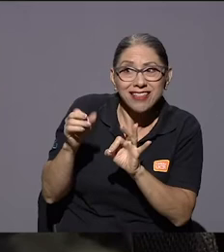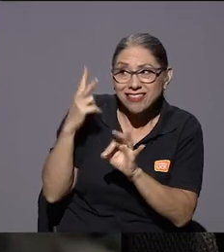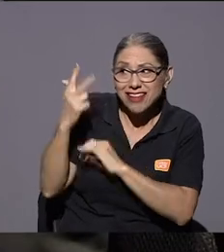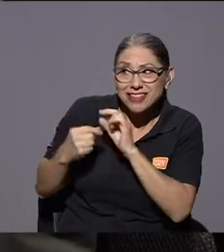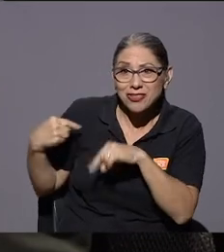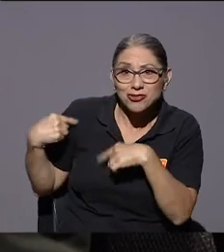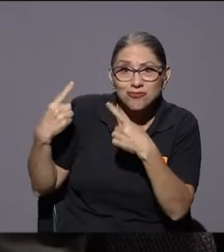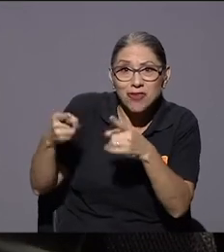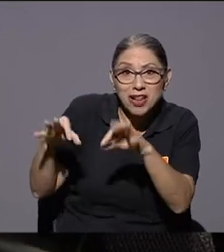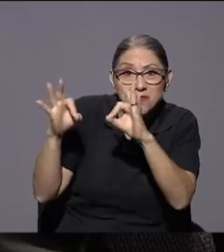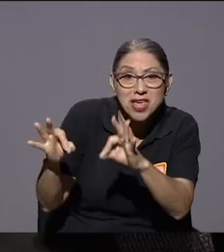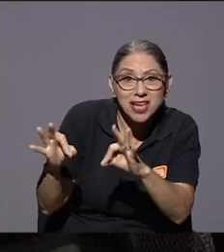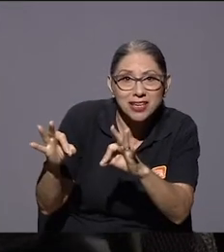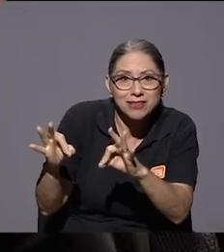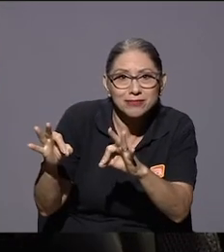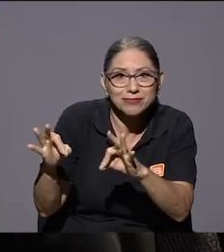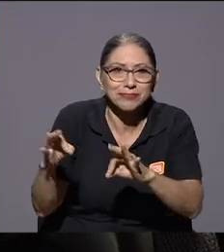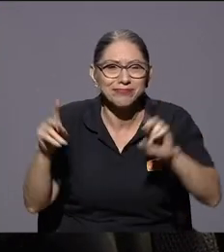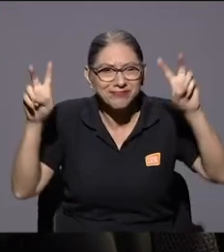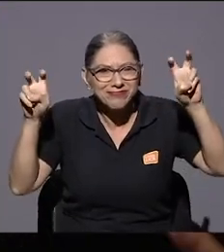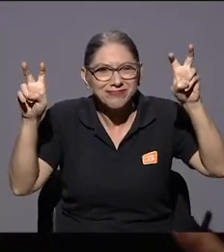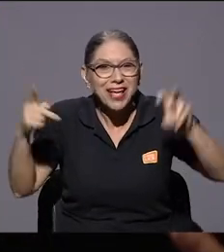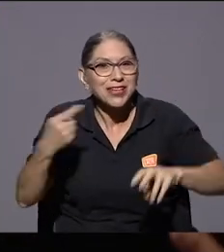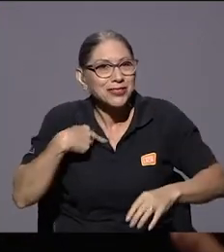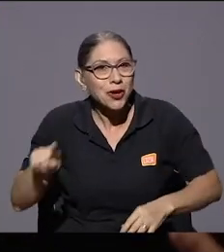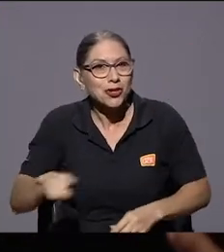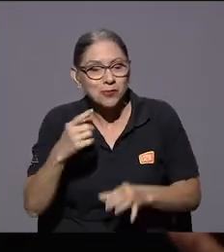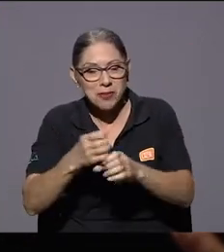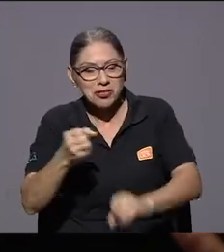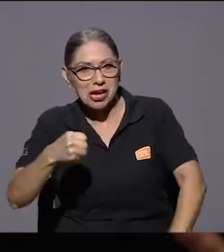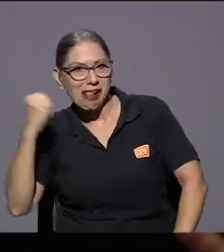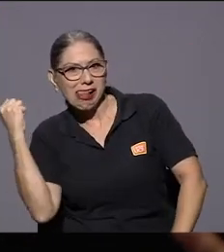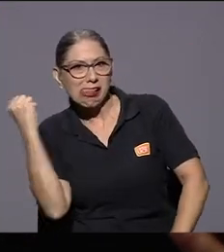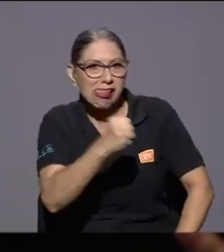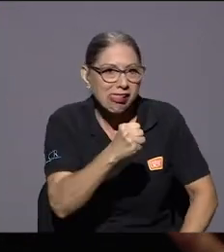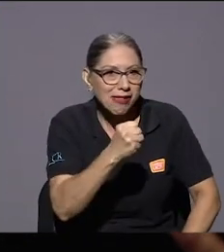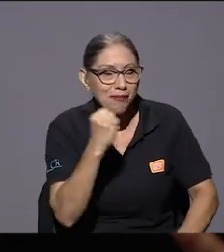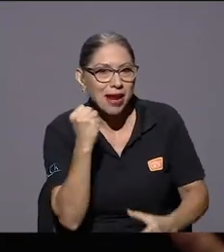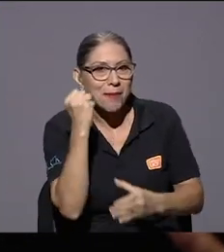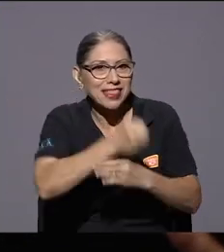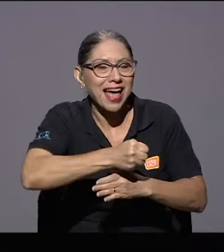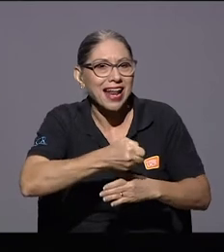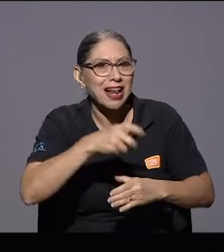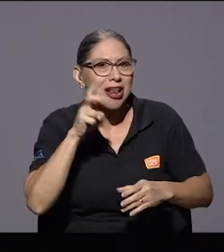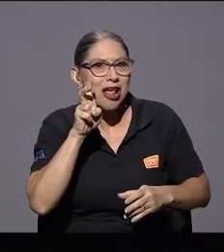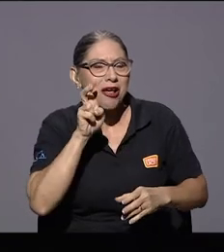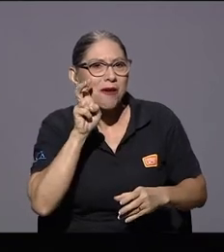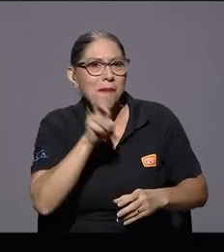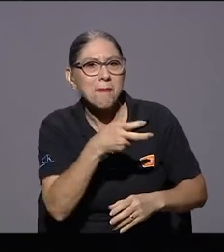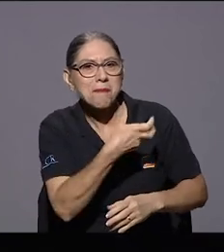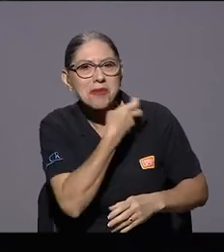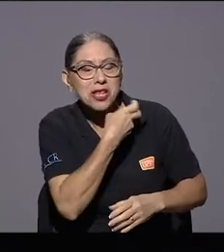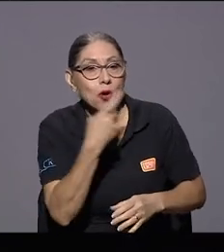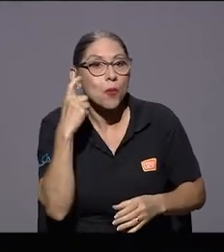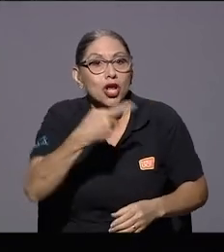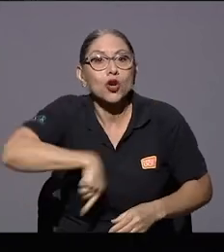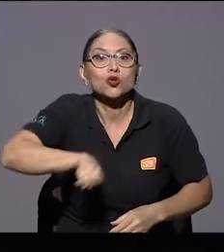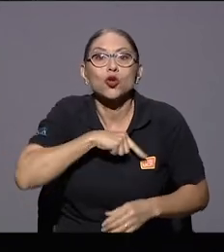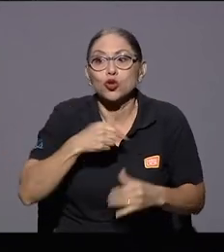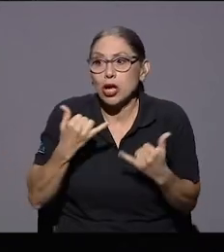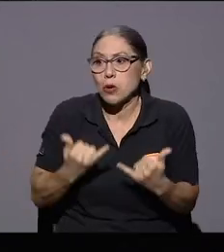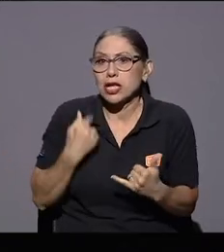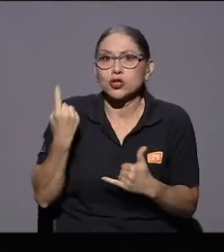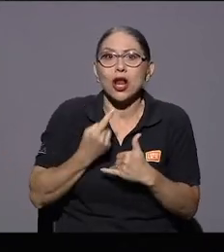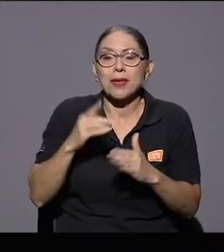que saco la estaca, ¿verdad?, para matar al vampiro, ¿sí? Porque eso, solo hemos crecido en autoritarismo, en